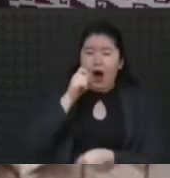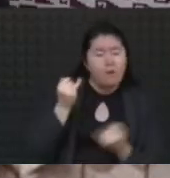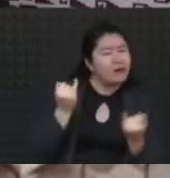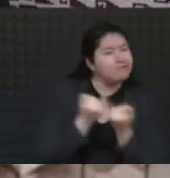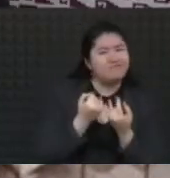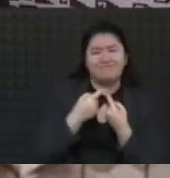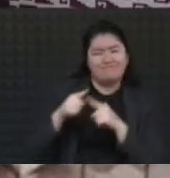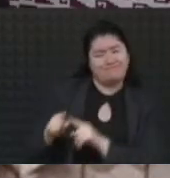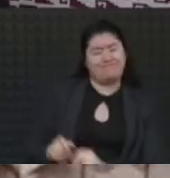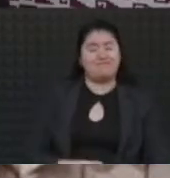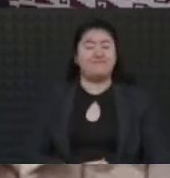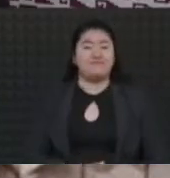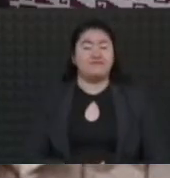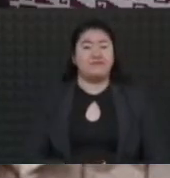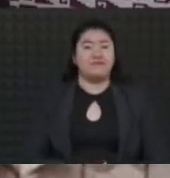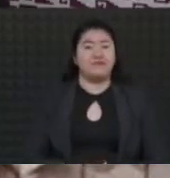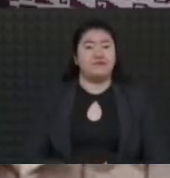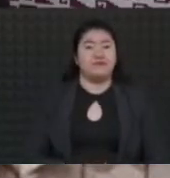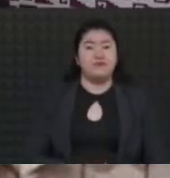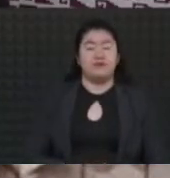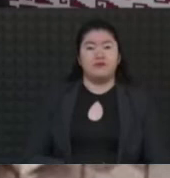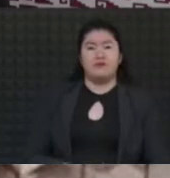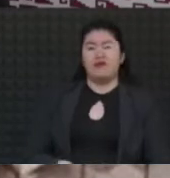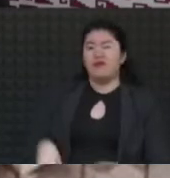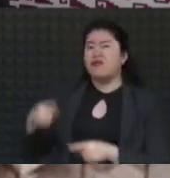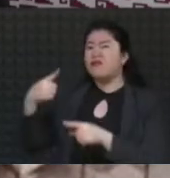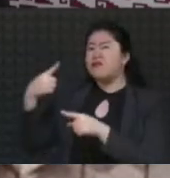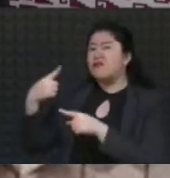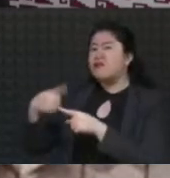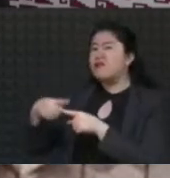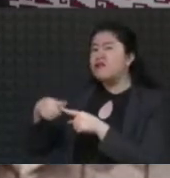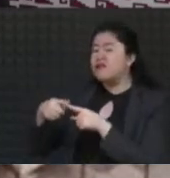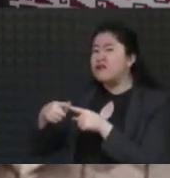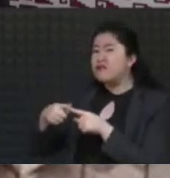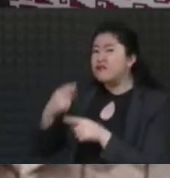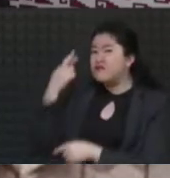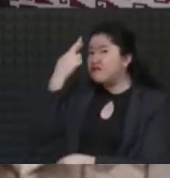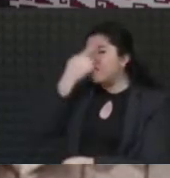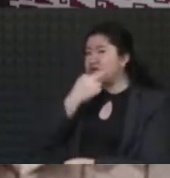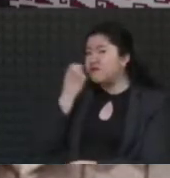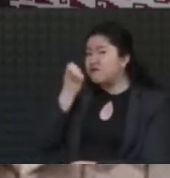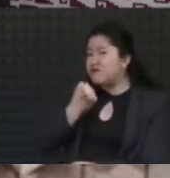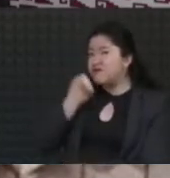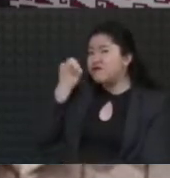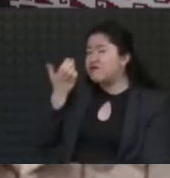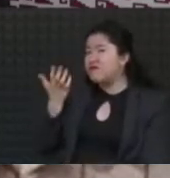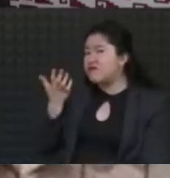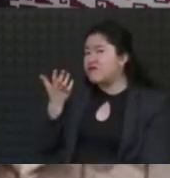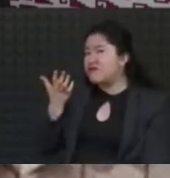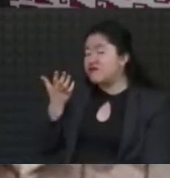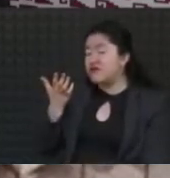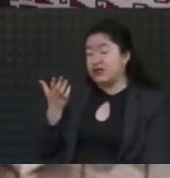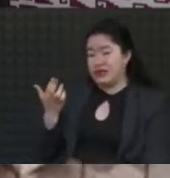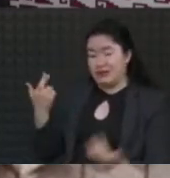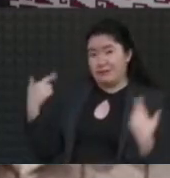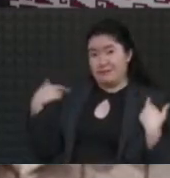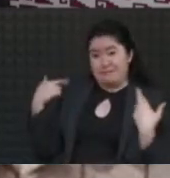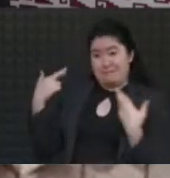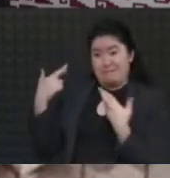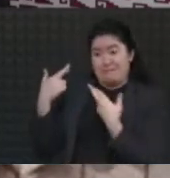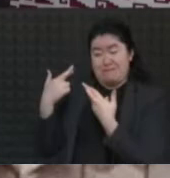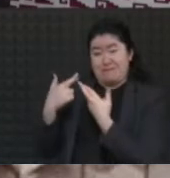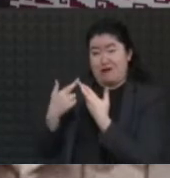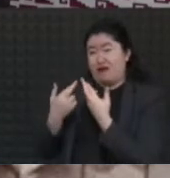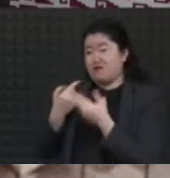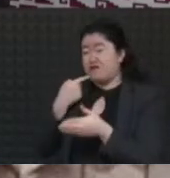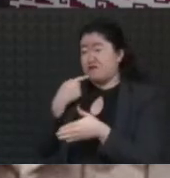tipo de personal estaría revisando las escuelas en la Ciudad de México, doctora? Porque hay quejas de algunos profesores de